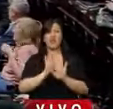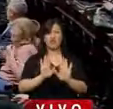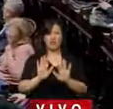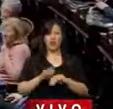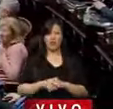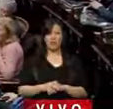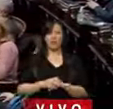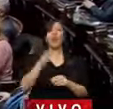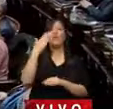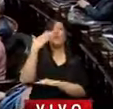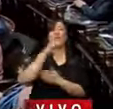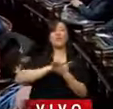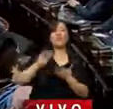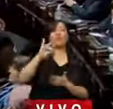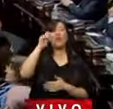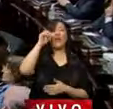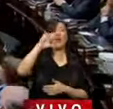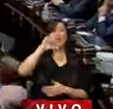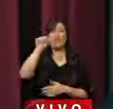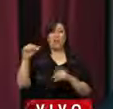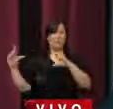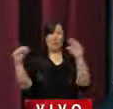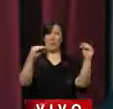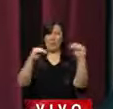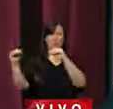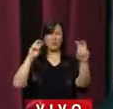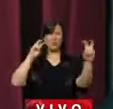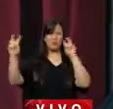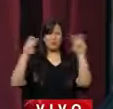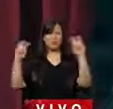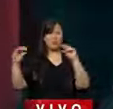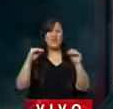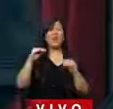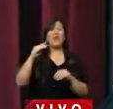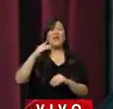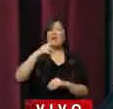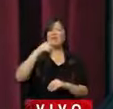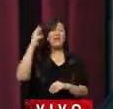Diputada del Pla. Diputado Milei, no grite.